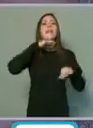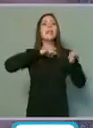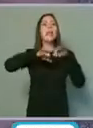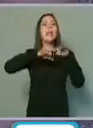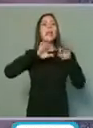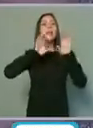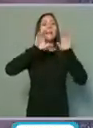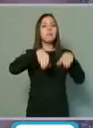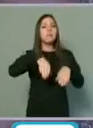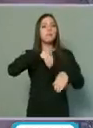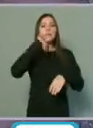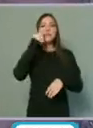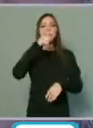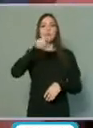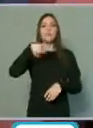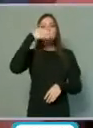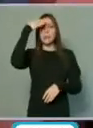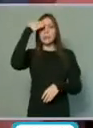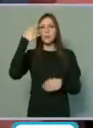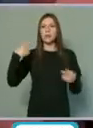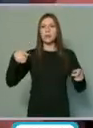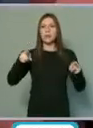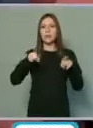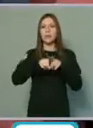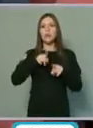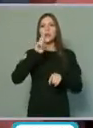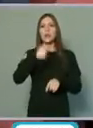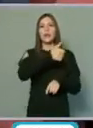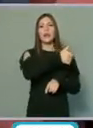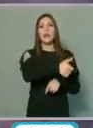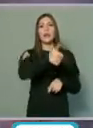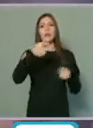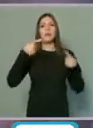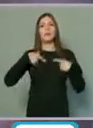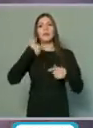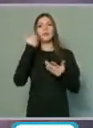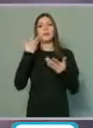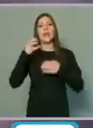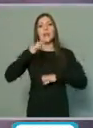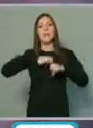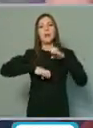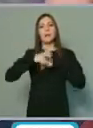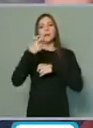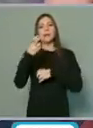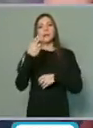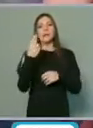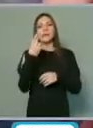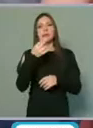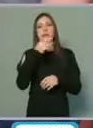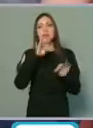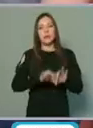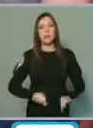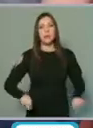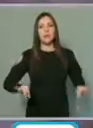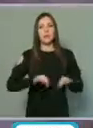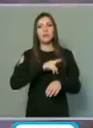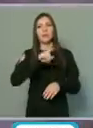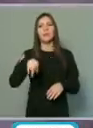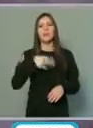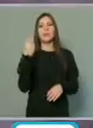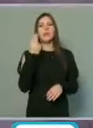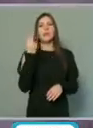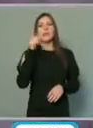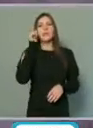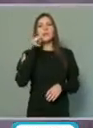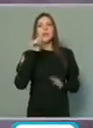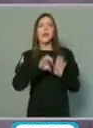expectativas y valores que tiene la compañía de nosotros o de cada uno de sus empleados, que eso es como muy importante, ¿no? Entonces, no tener como interferencias